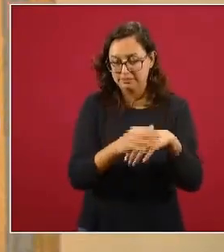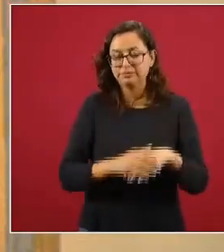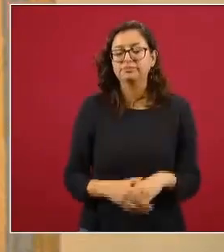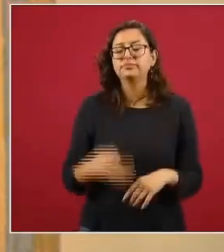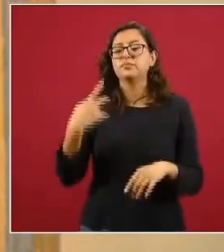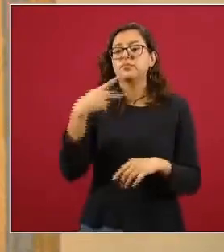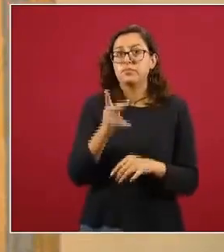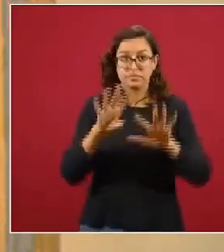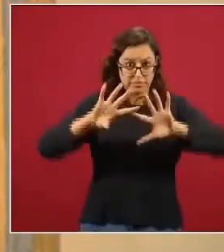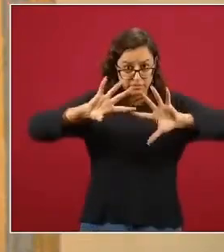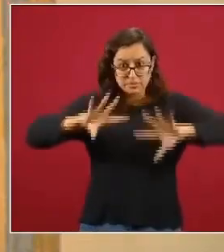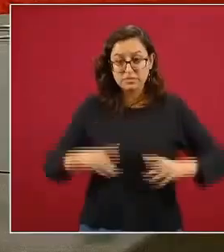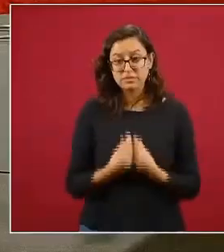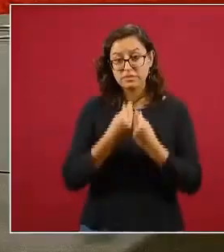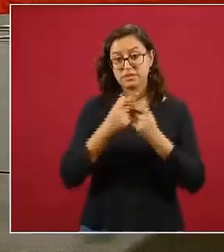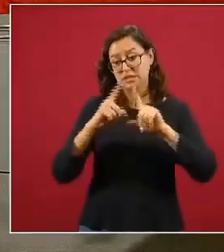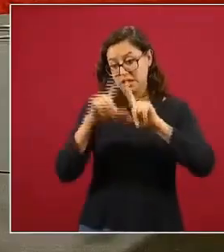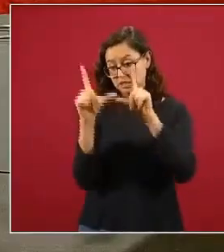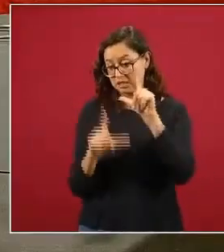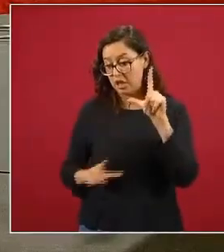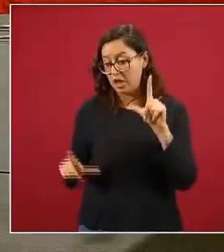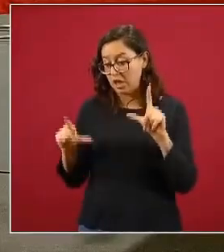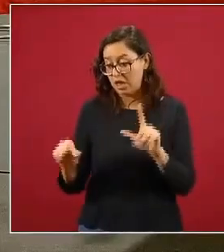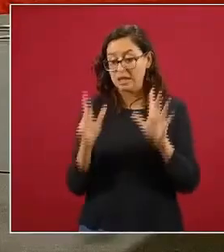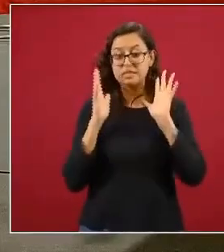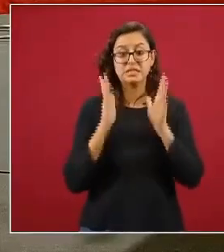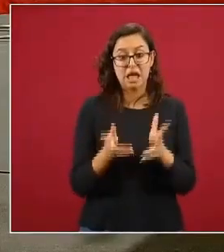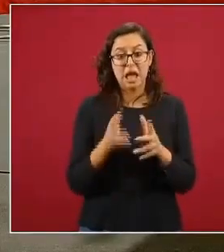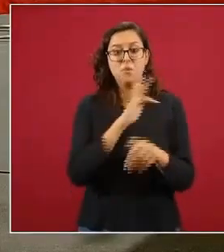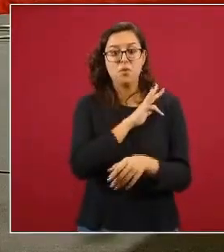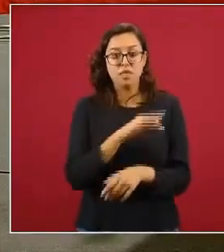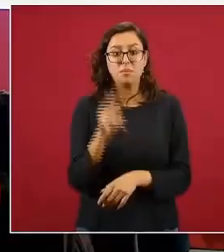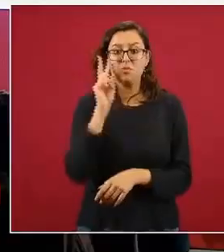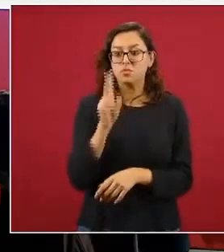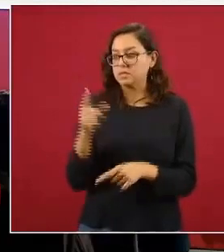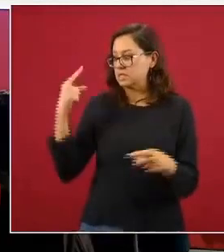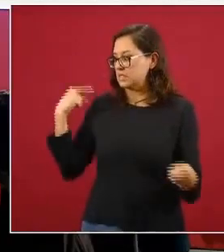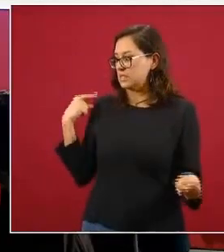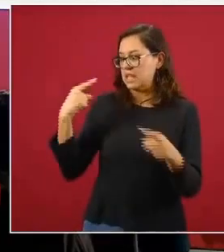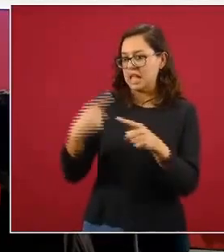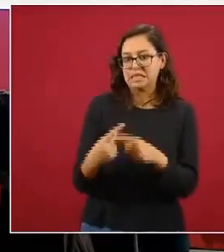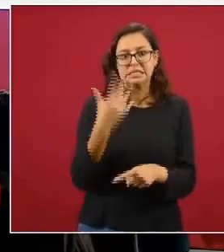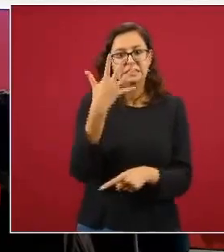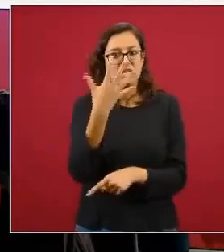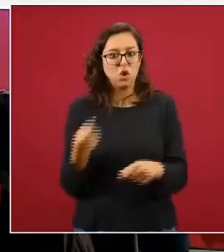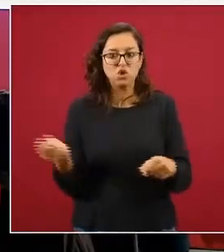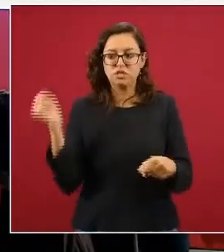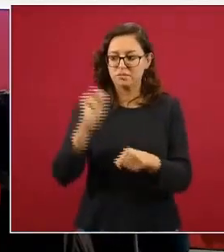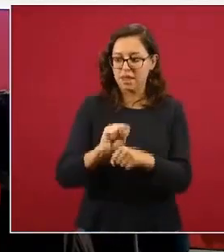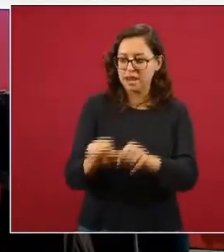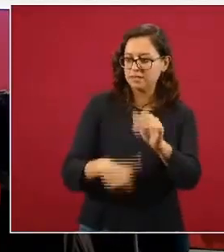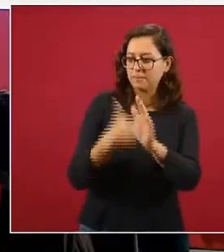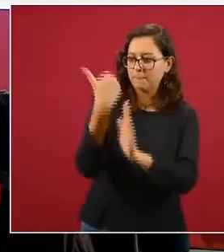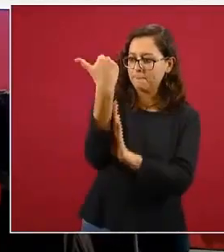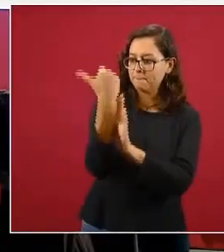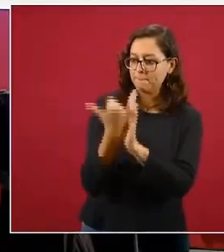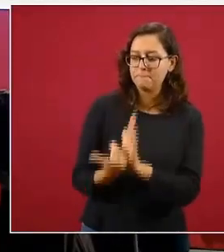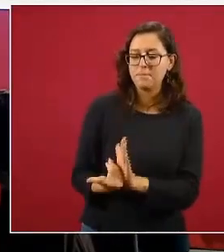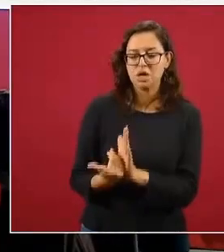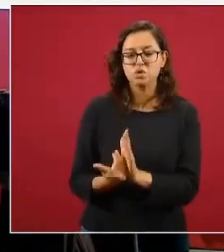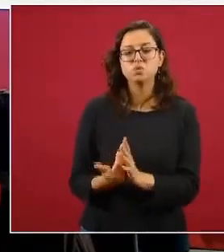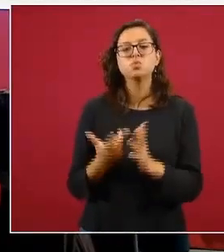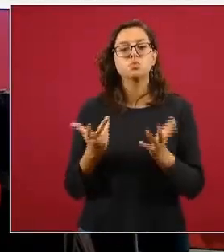curva nacional vemos también que ya por 5 semanas consecutivas ha habido un descenso. Comentaremos ahora lo que